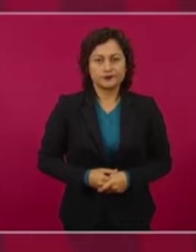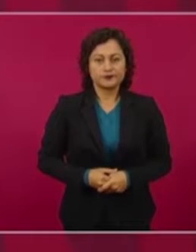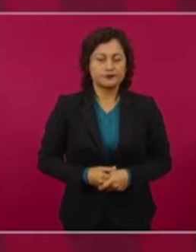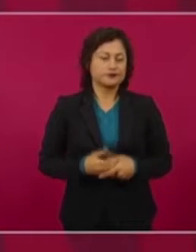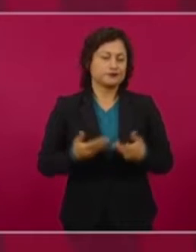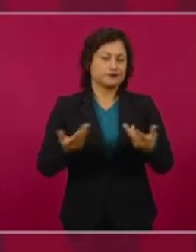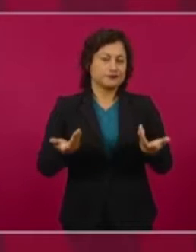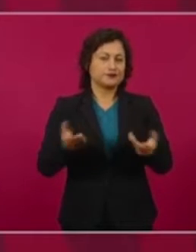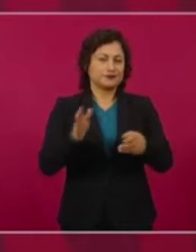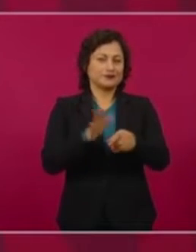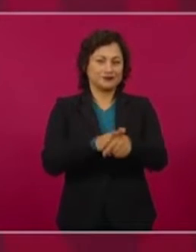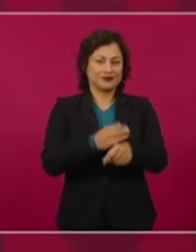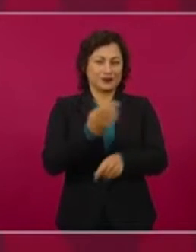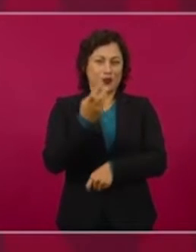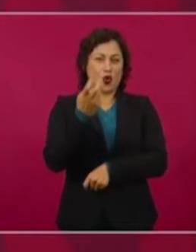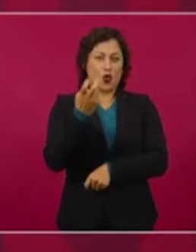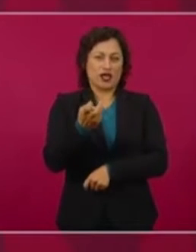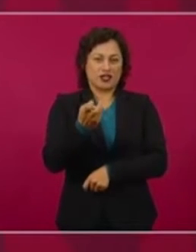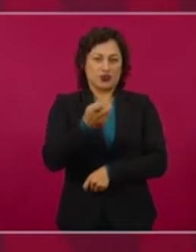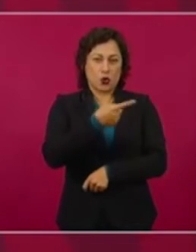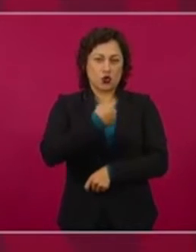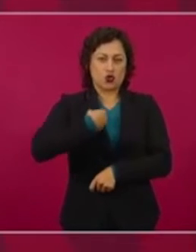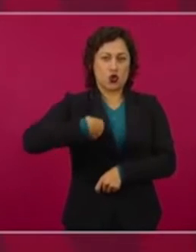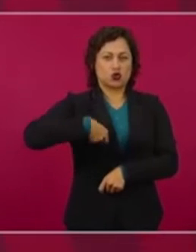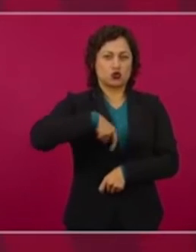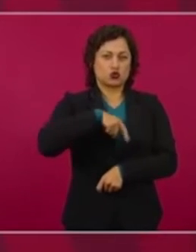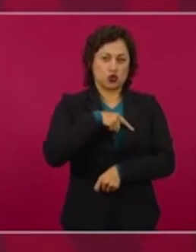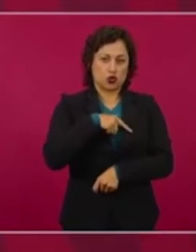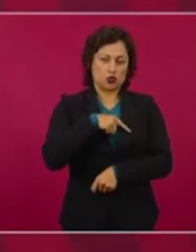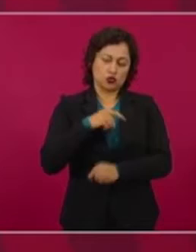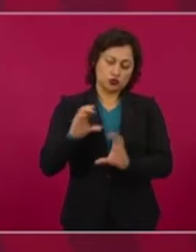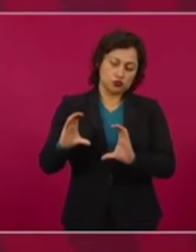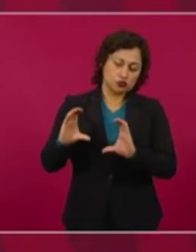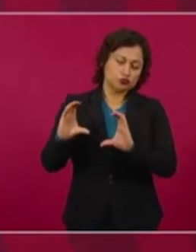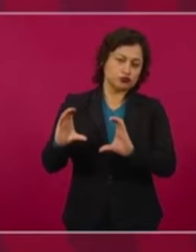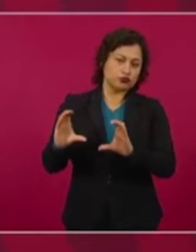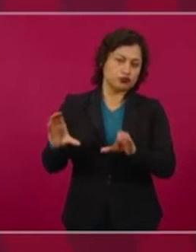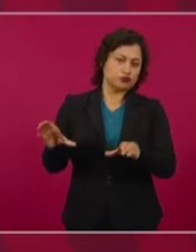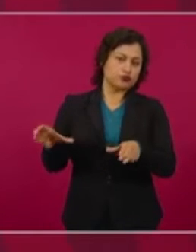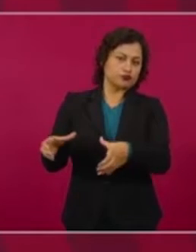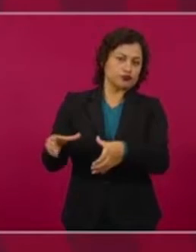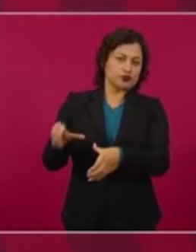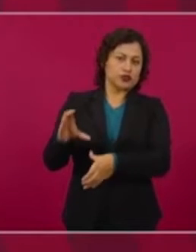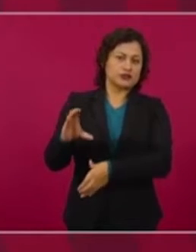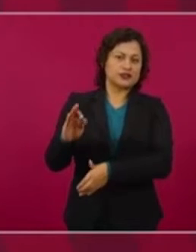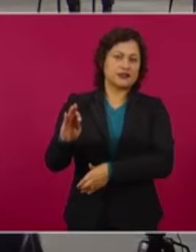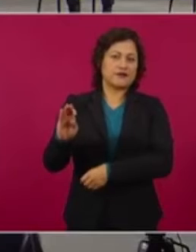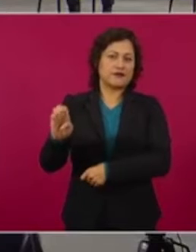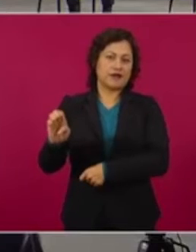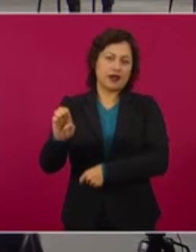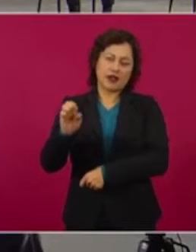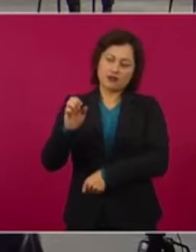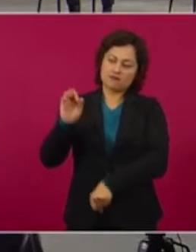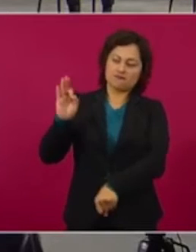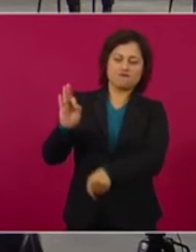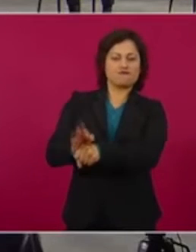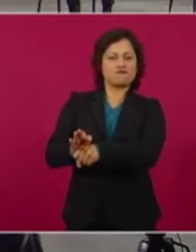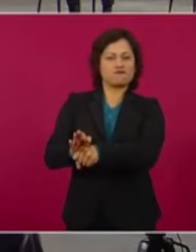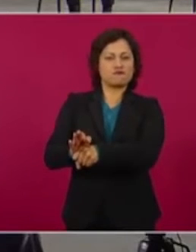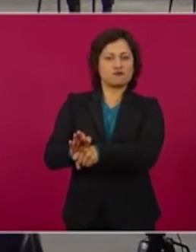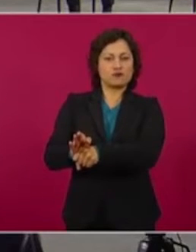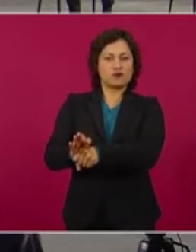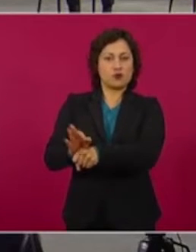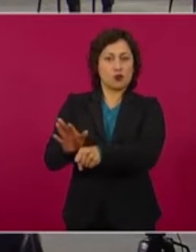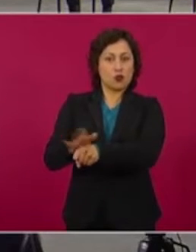Entonces, por eso estamos defendiendo a la Comisión Federal de Electricidad, porque se electrificó nuestro país, porque